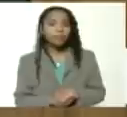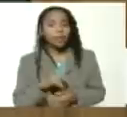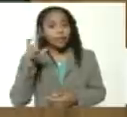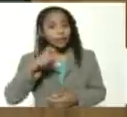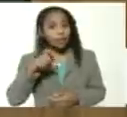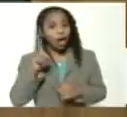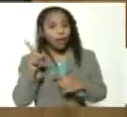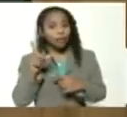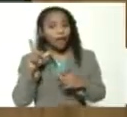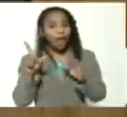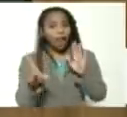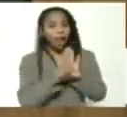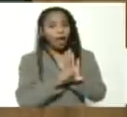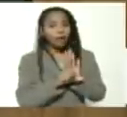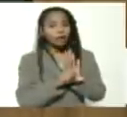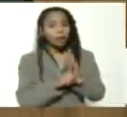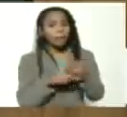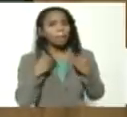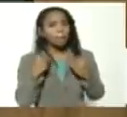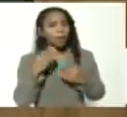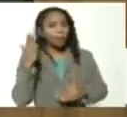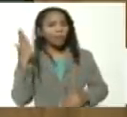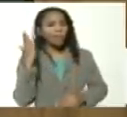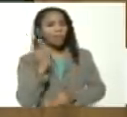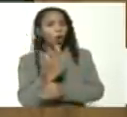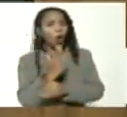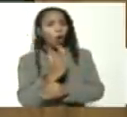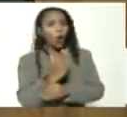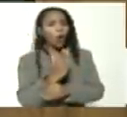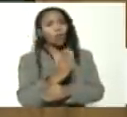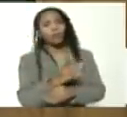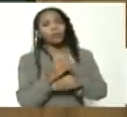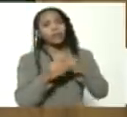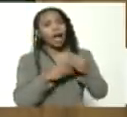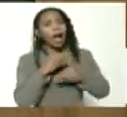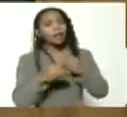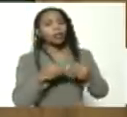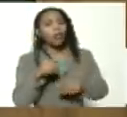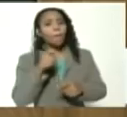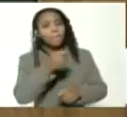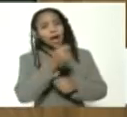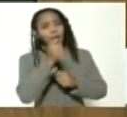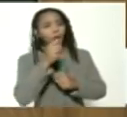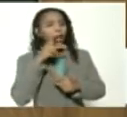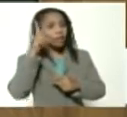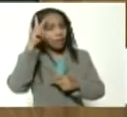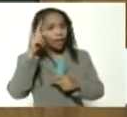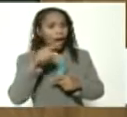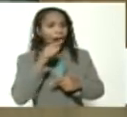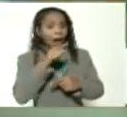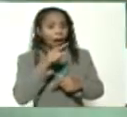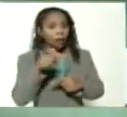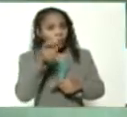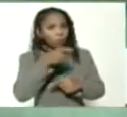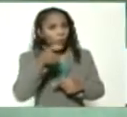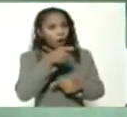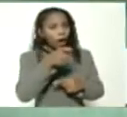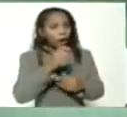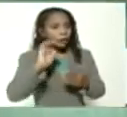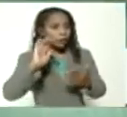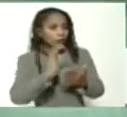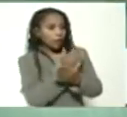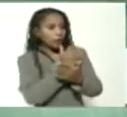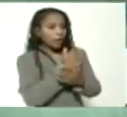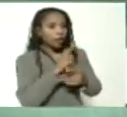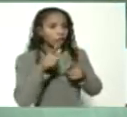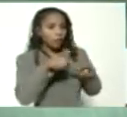esta ley para sancionar delitos cometidos a campesinos, pescadores e indígenas que buscan desplazarlos de